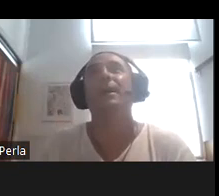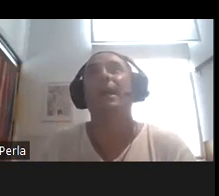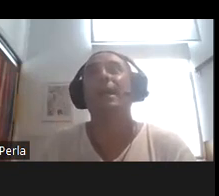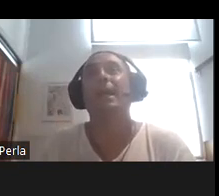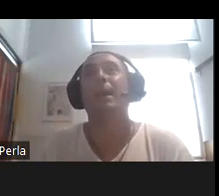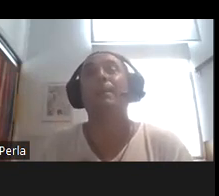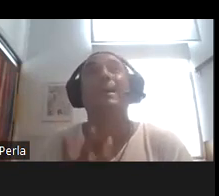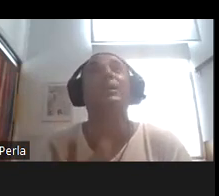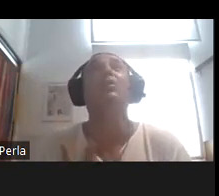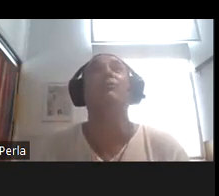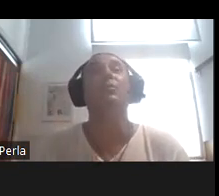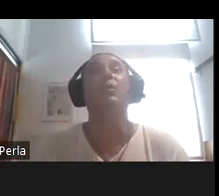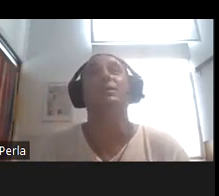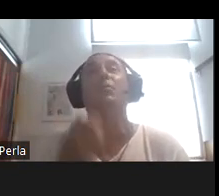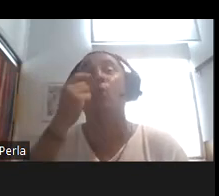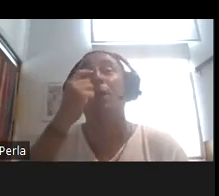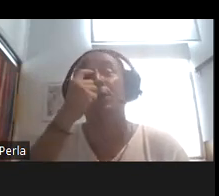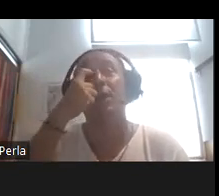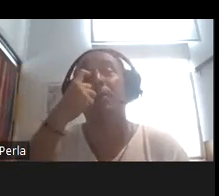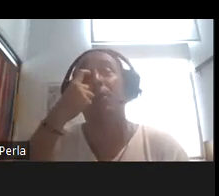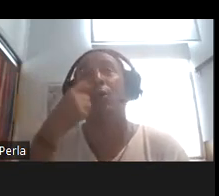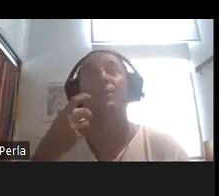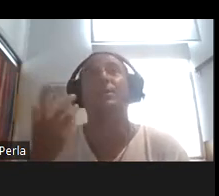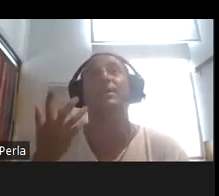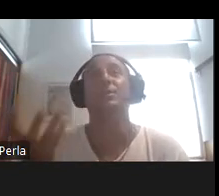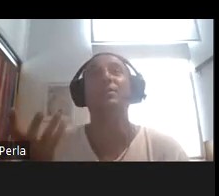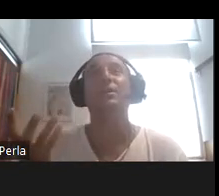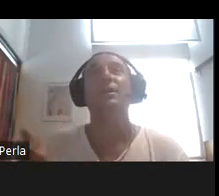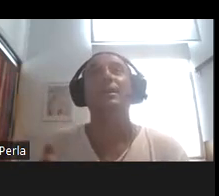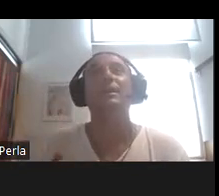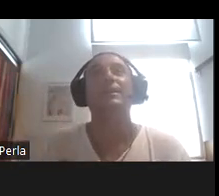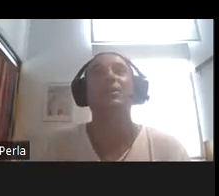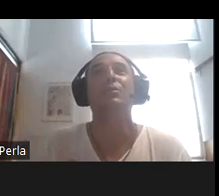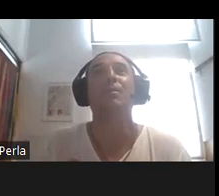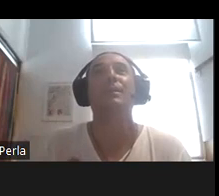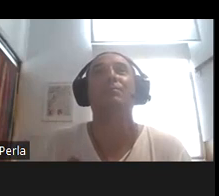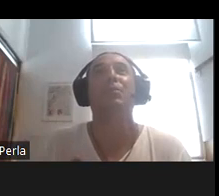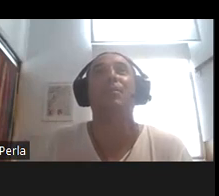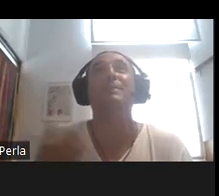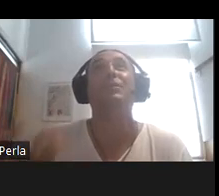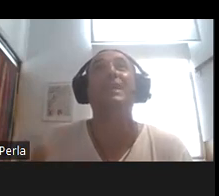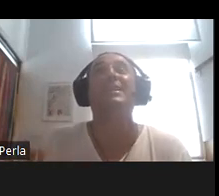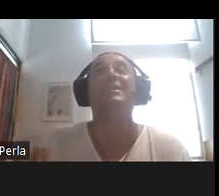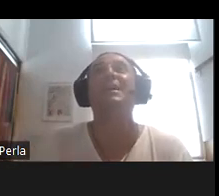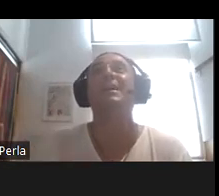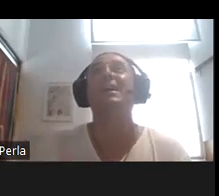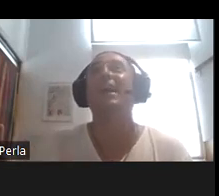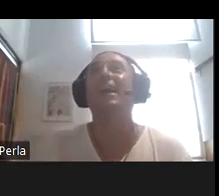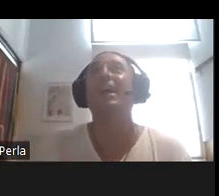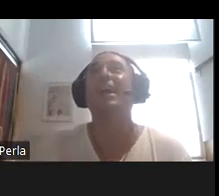sea, el partido de fútbol que nos estamos jugando ahorita como civilización es el partido de fútbol más importante.